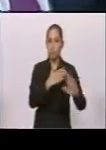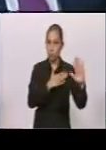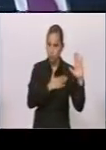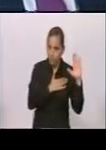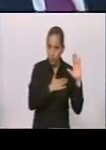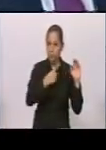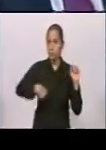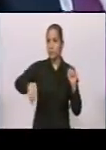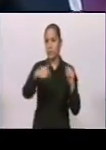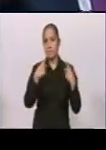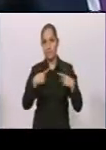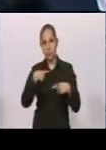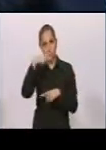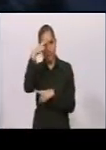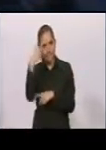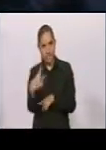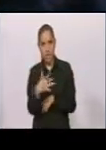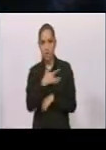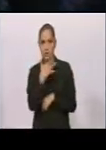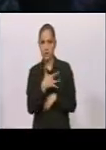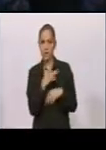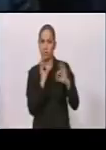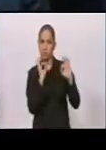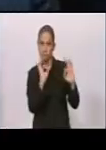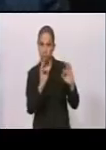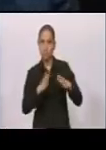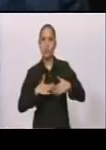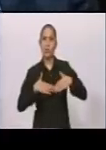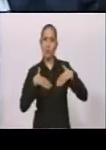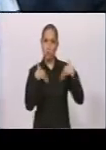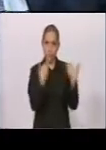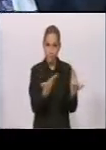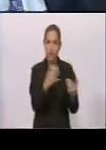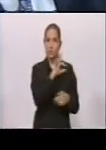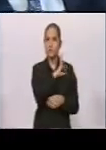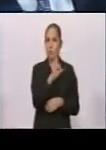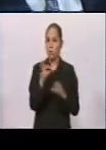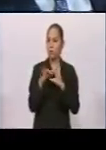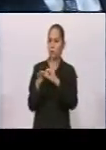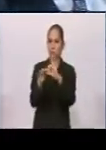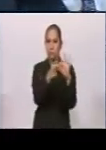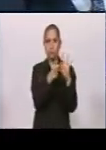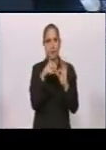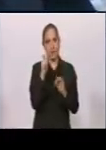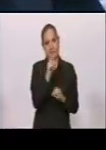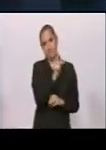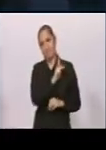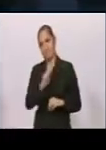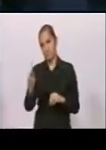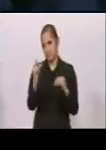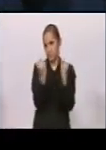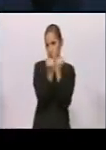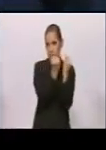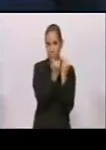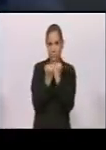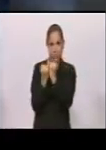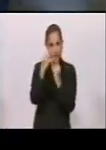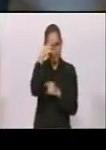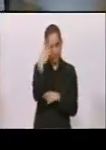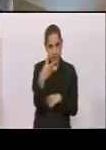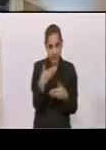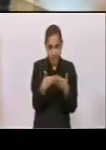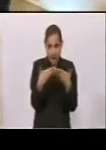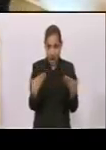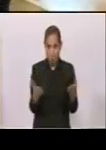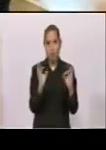concordia y la confianza, de la fortaleza de nuestra unidad como pueblo. Es el tiempo de